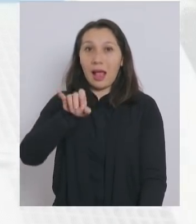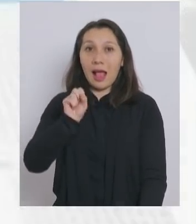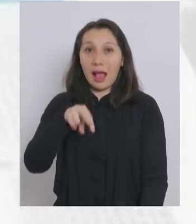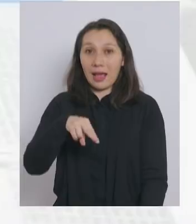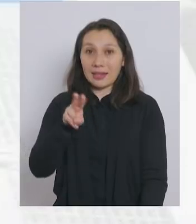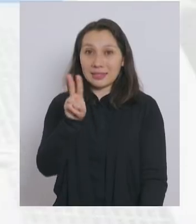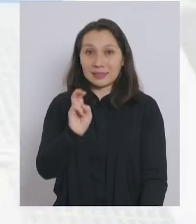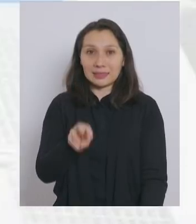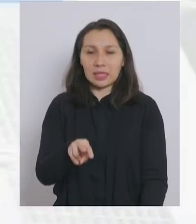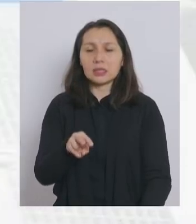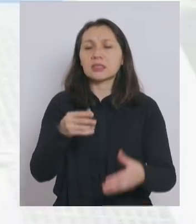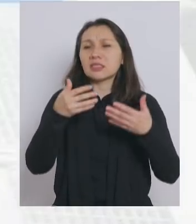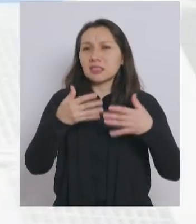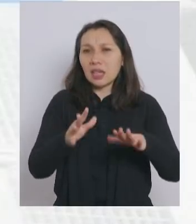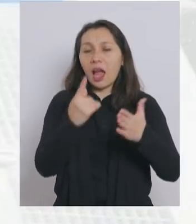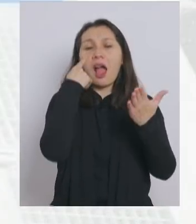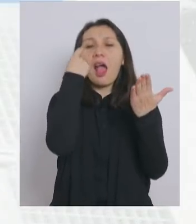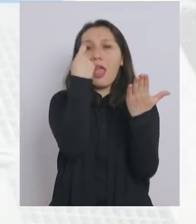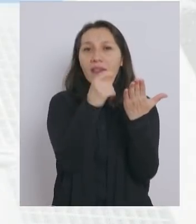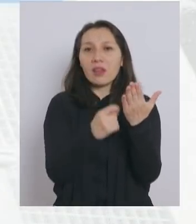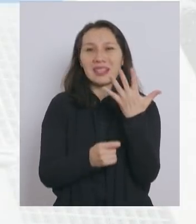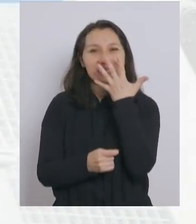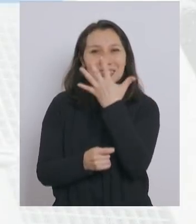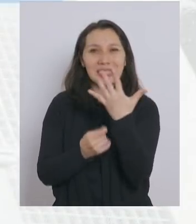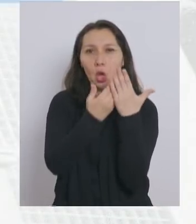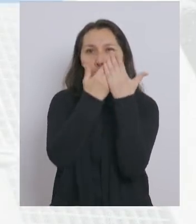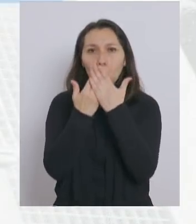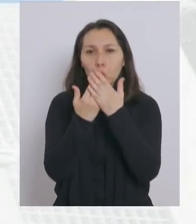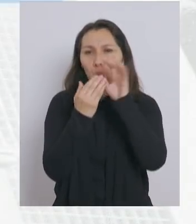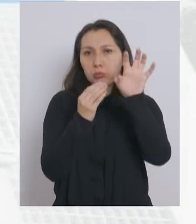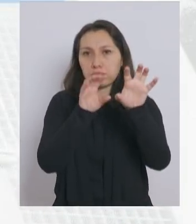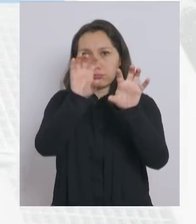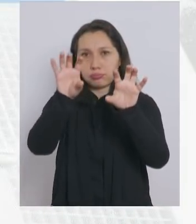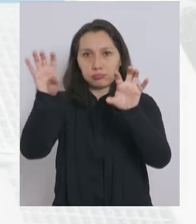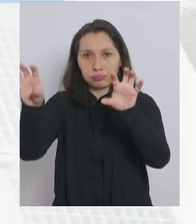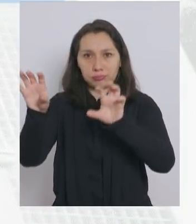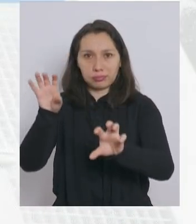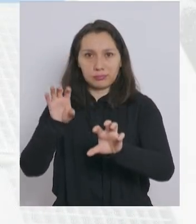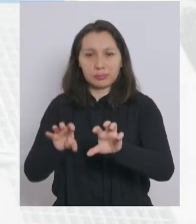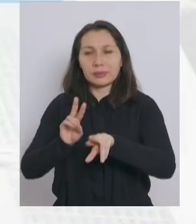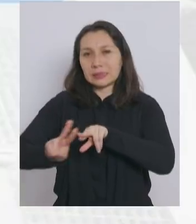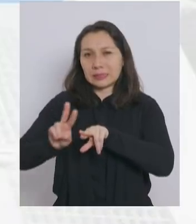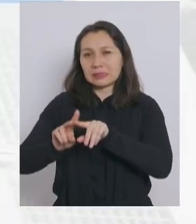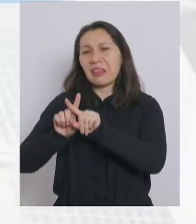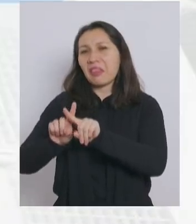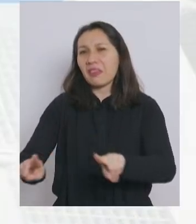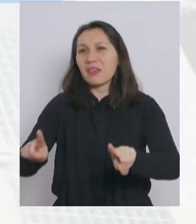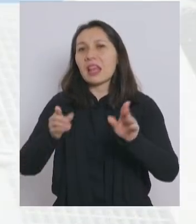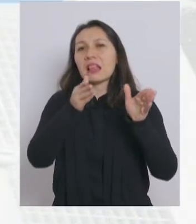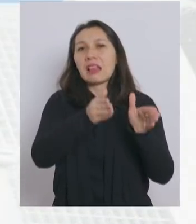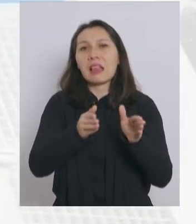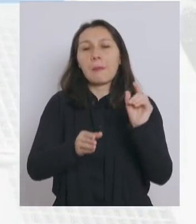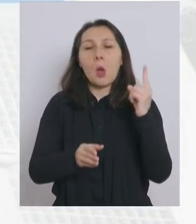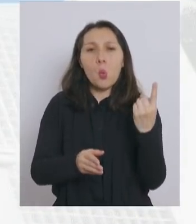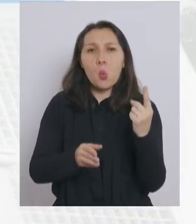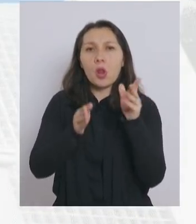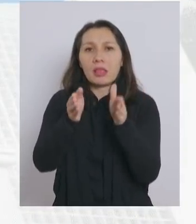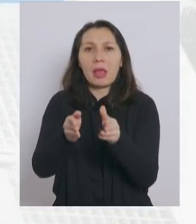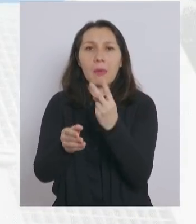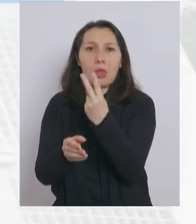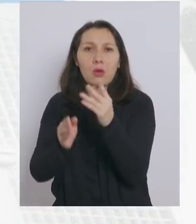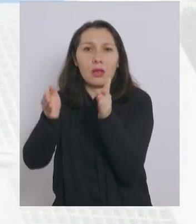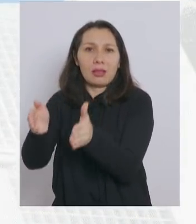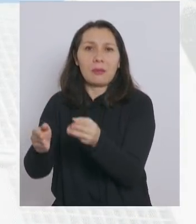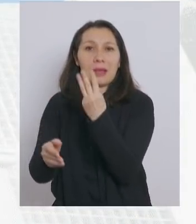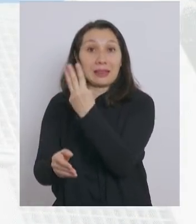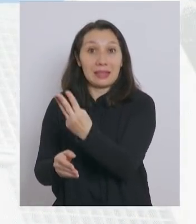ha sido evaluada en estos 5 estudios clínicos, ¿cierto?, que se llevaron a cabo en distintas fases, fase 1, fase 2